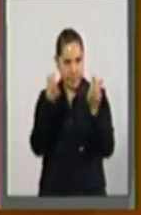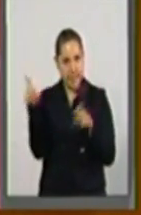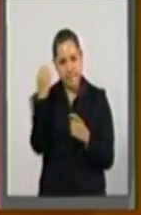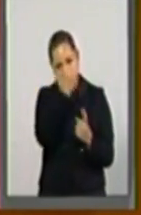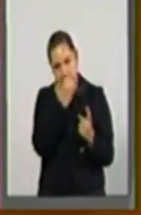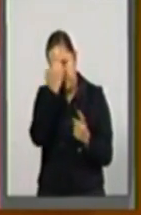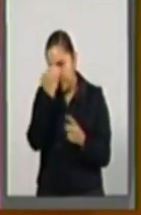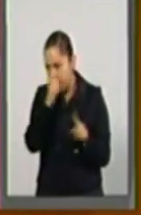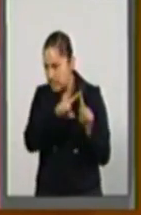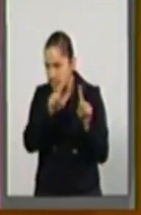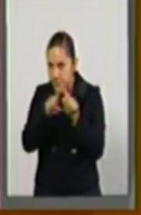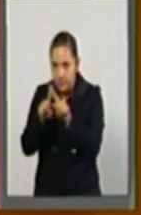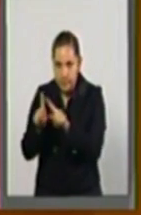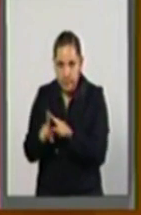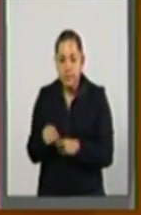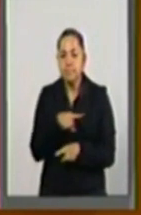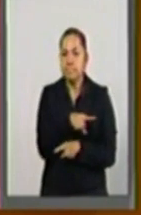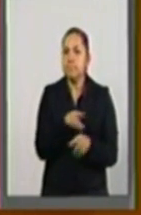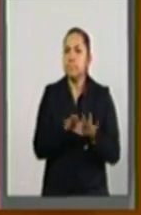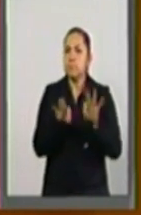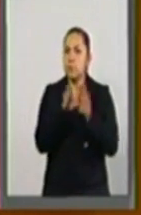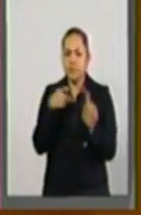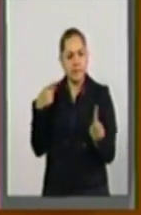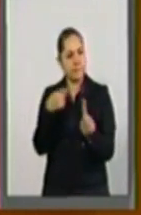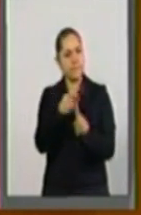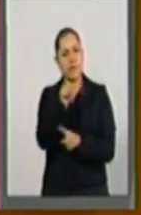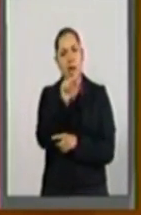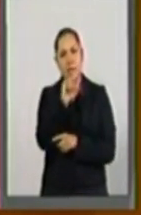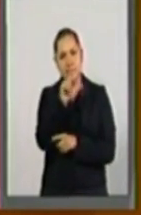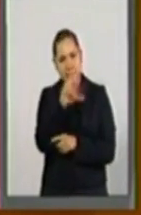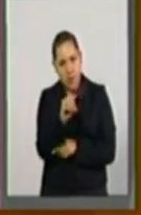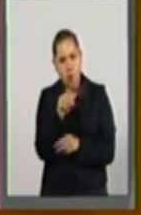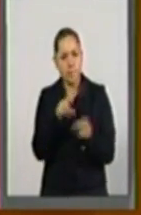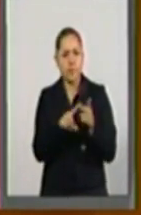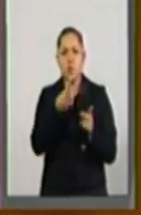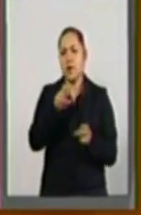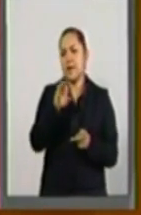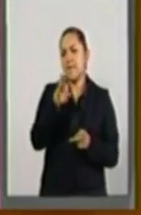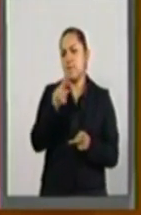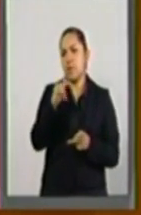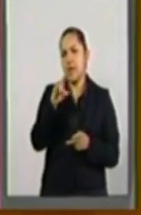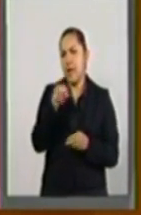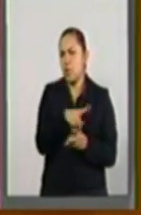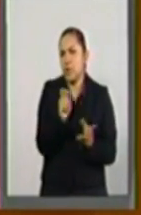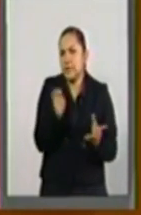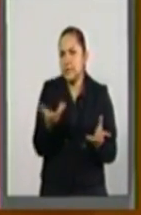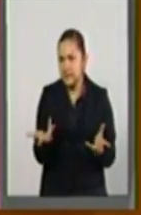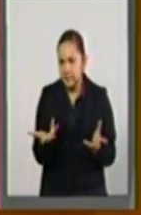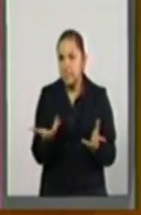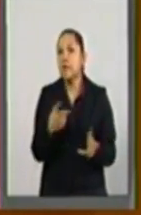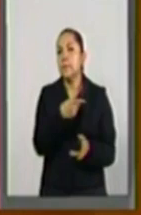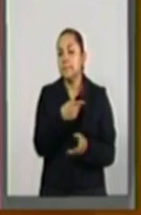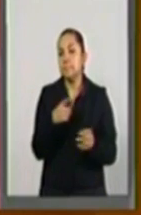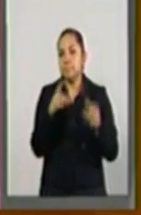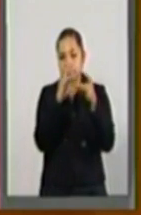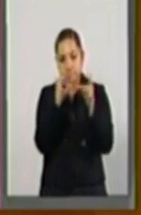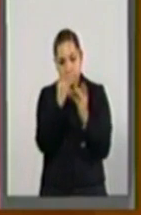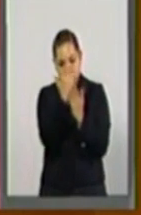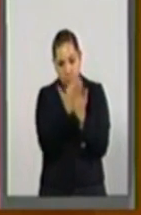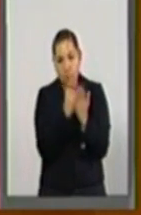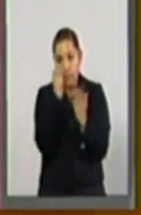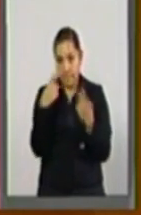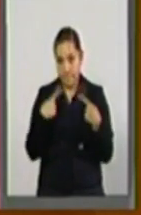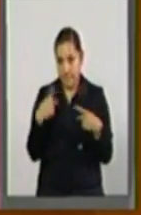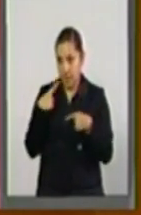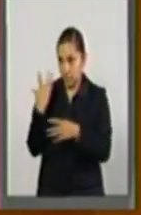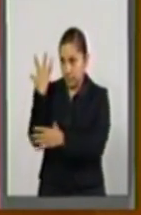de las figuras del asilo y de la condición de refugiado como espacios donde convergen el reconocimiento a los derechos humanos de